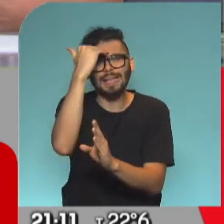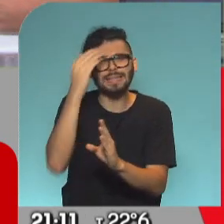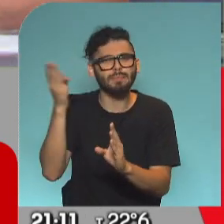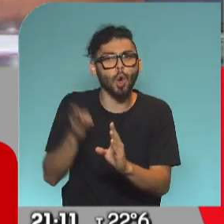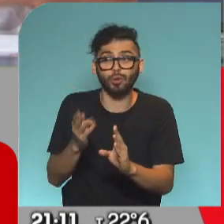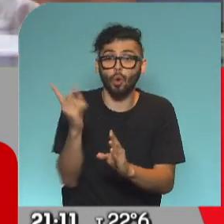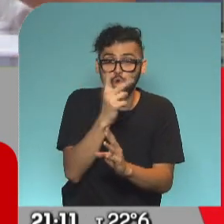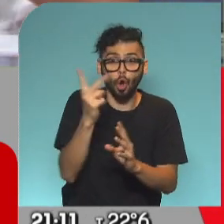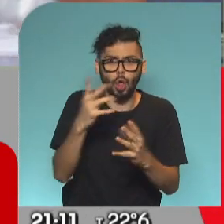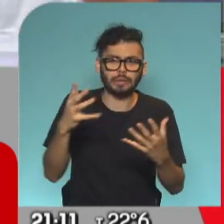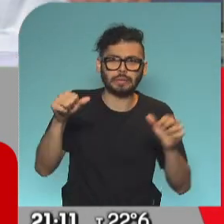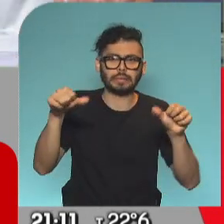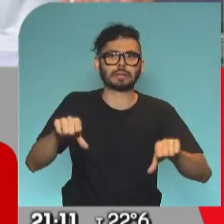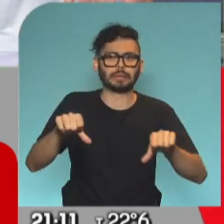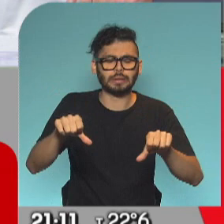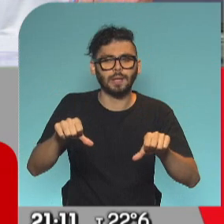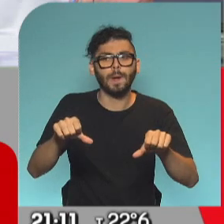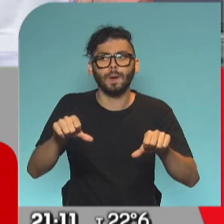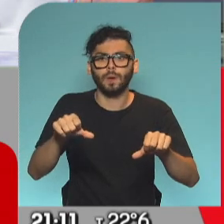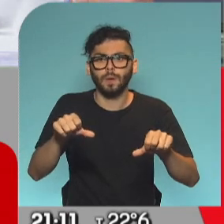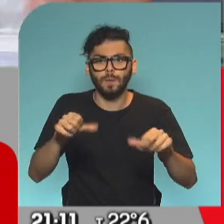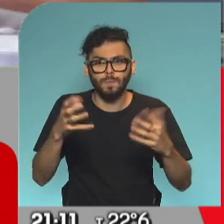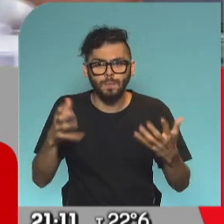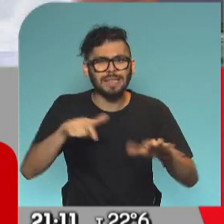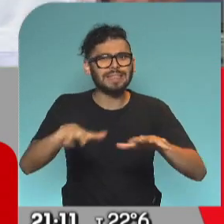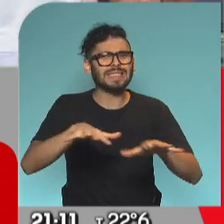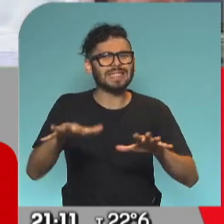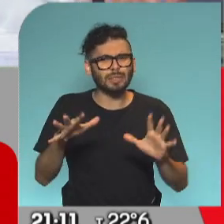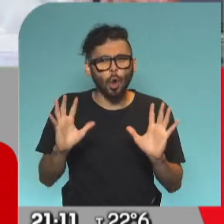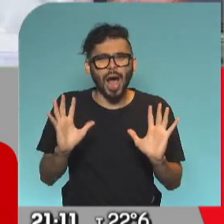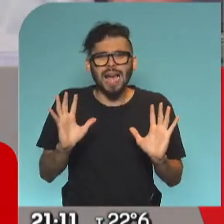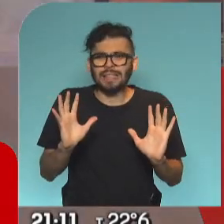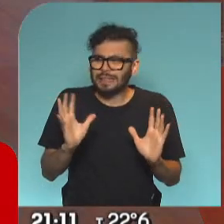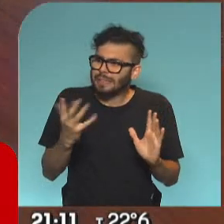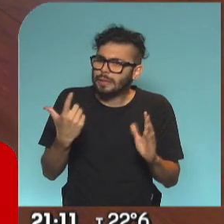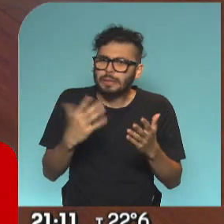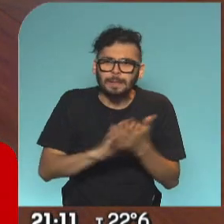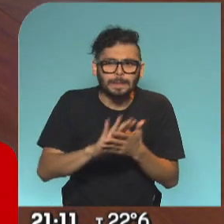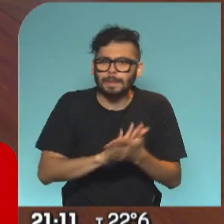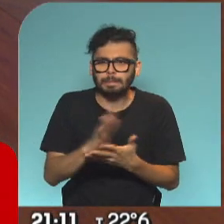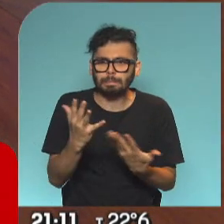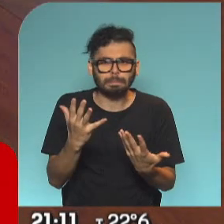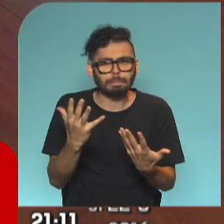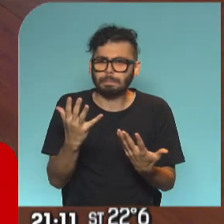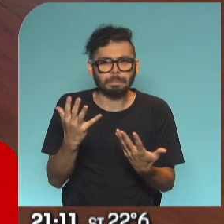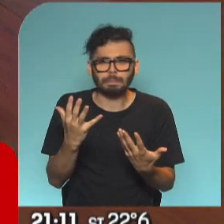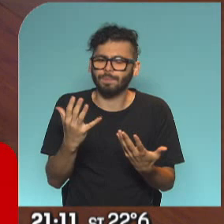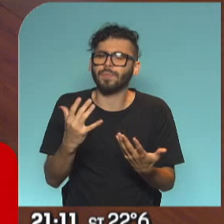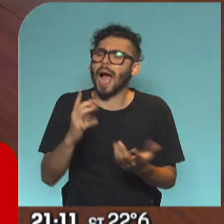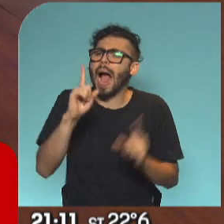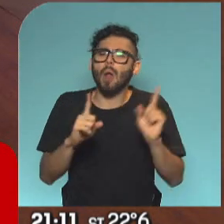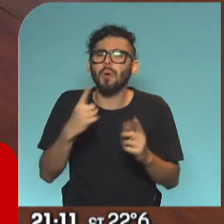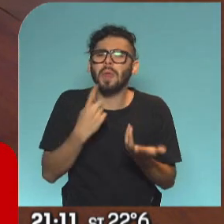a ambas zonas, y entonces estamos ante un escenario que nuevamente no encuentra salida. ¿Qué es lo que recomiendan algunos? Bueno,